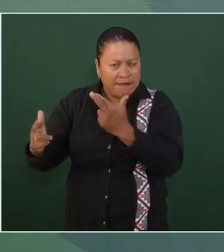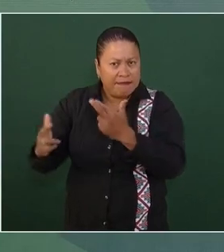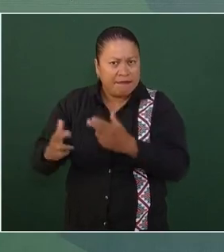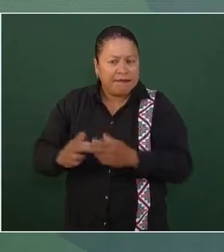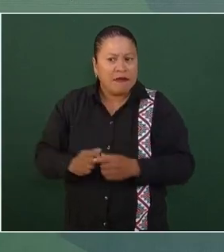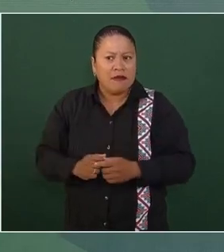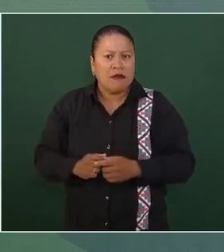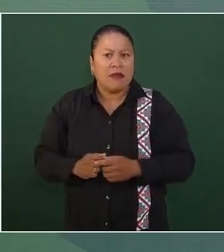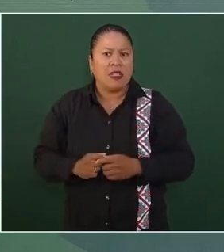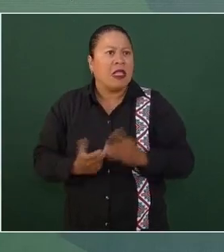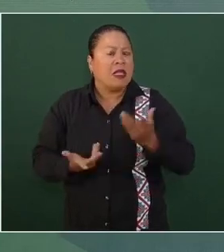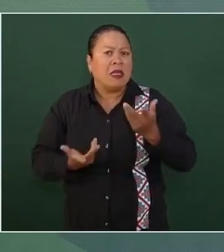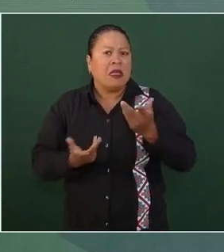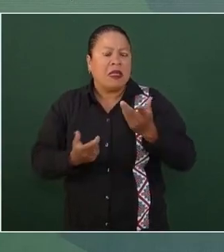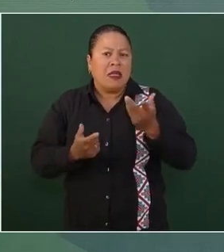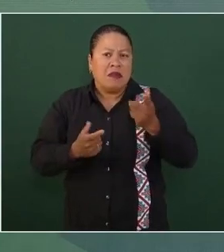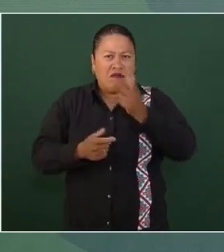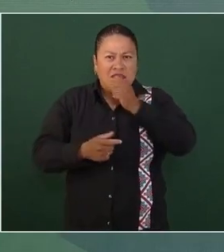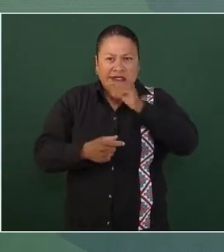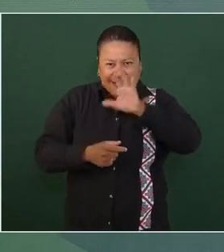agencias extranjeras